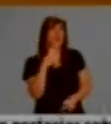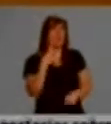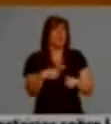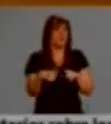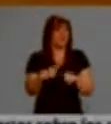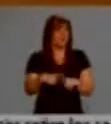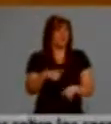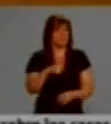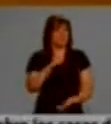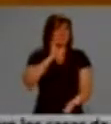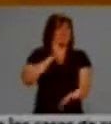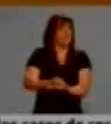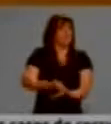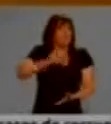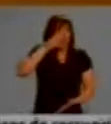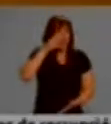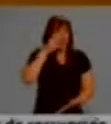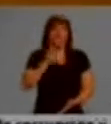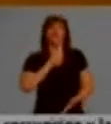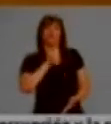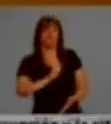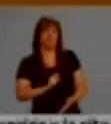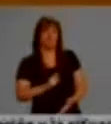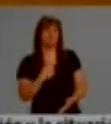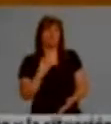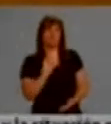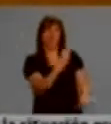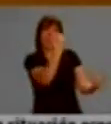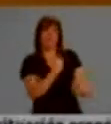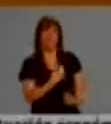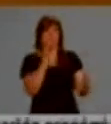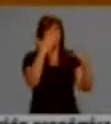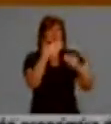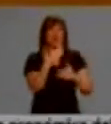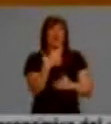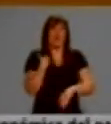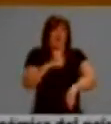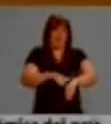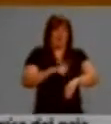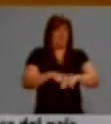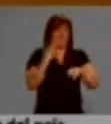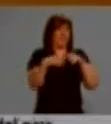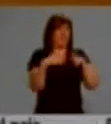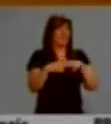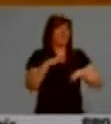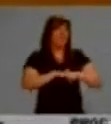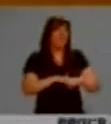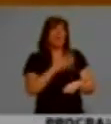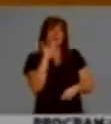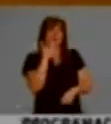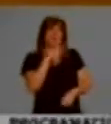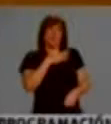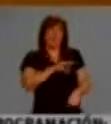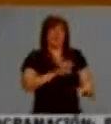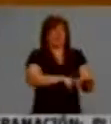guste o no les convenga o no tengan tiempo político para conocerla.